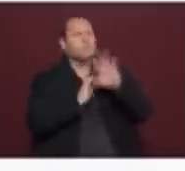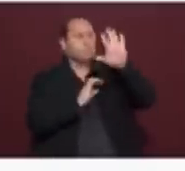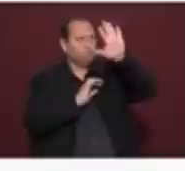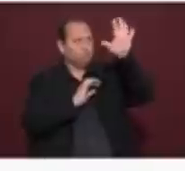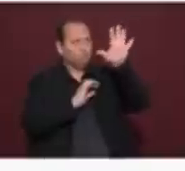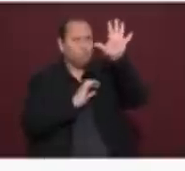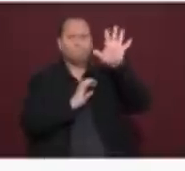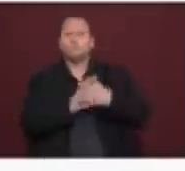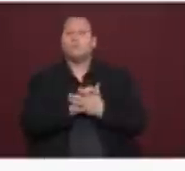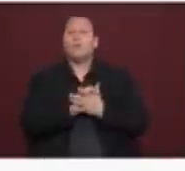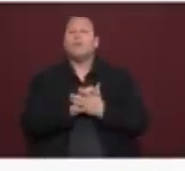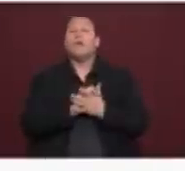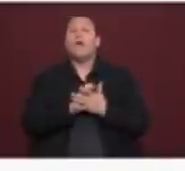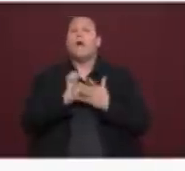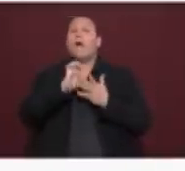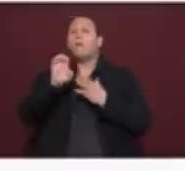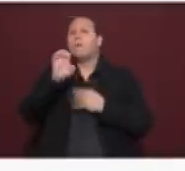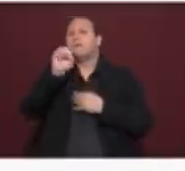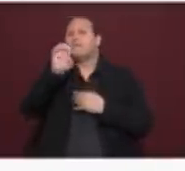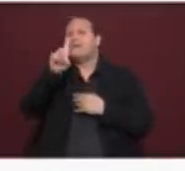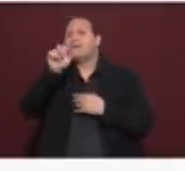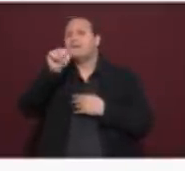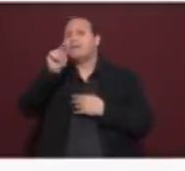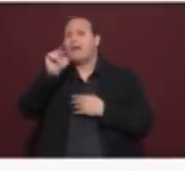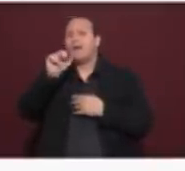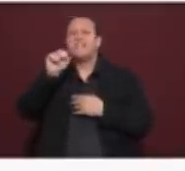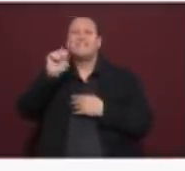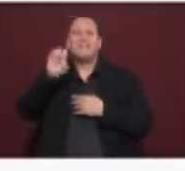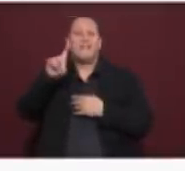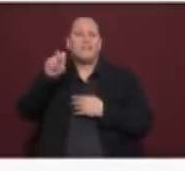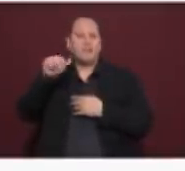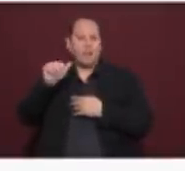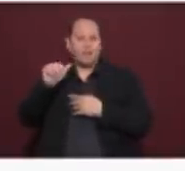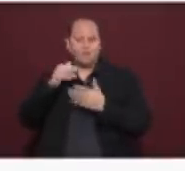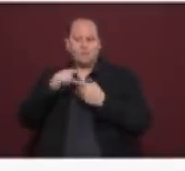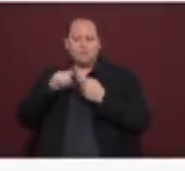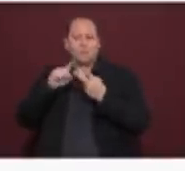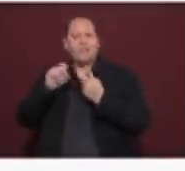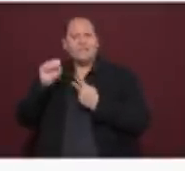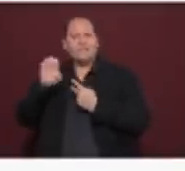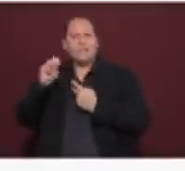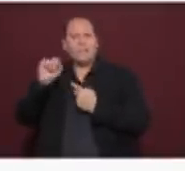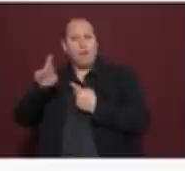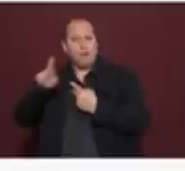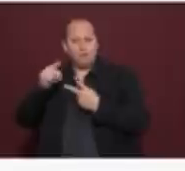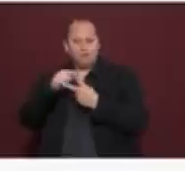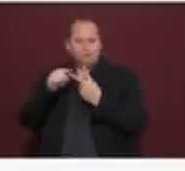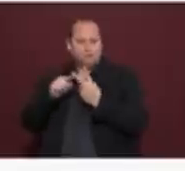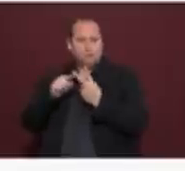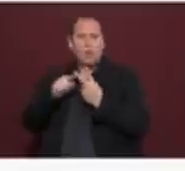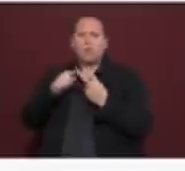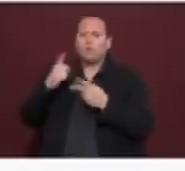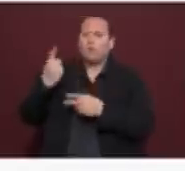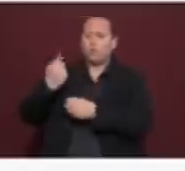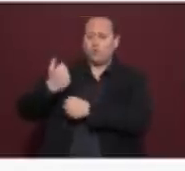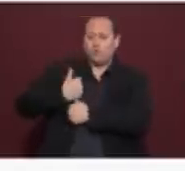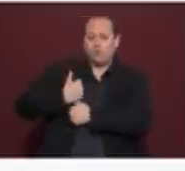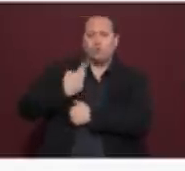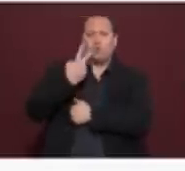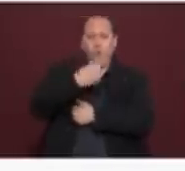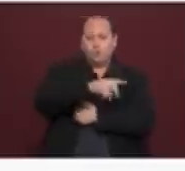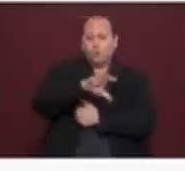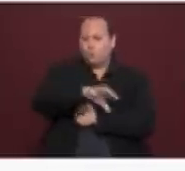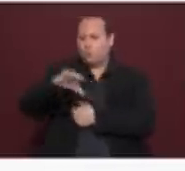tanto sedena como semar para aplicar la estrategia que son una región militar dos zonas militares